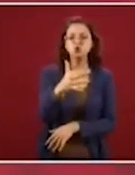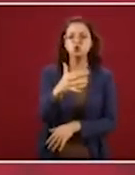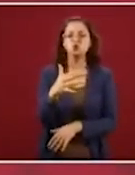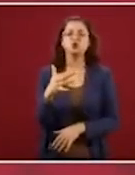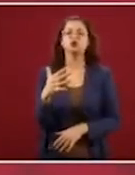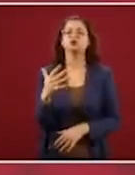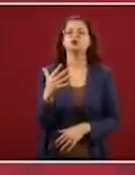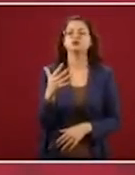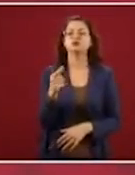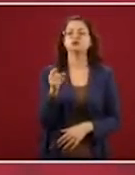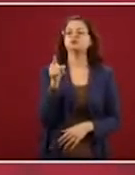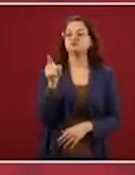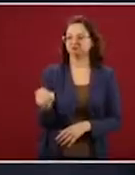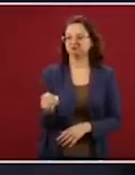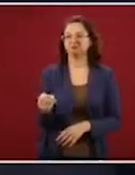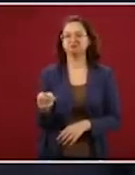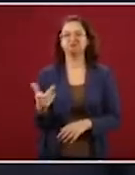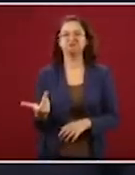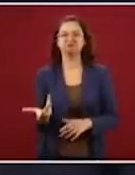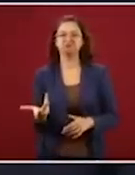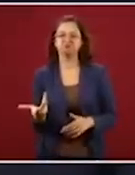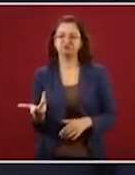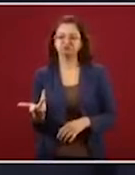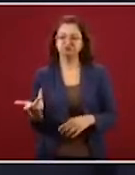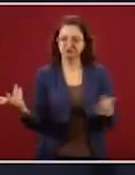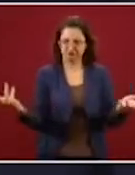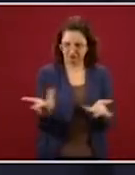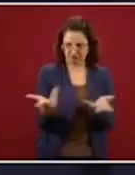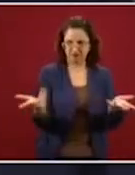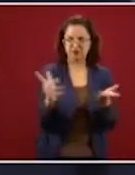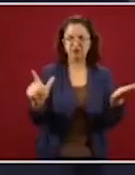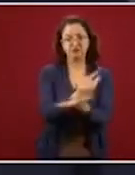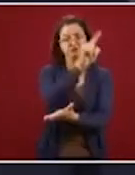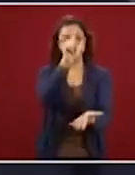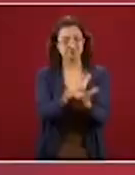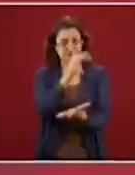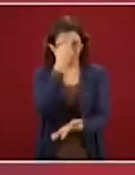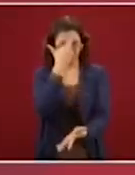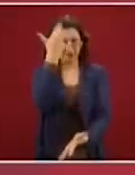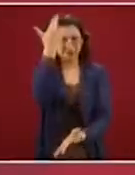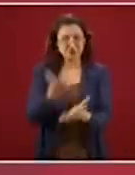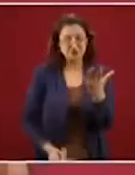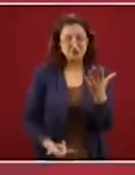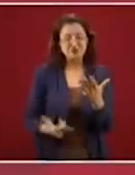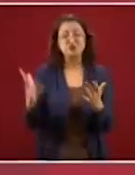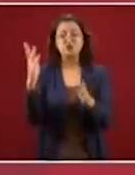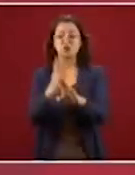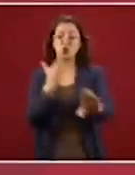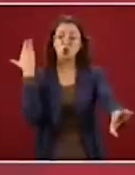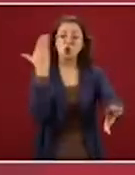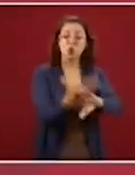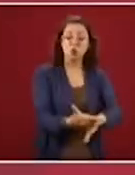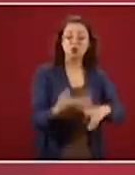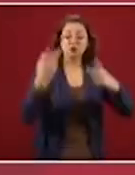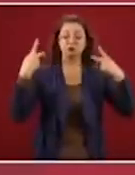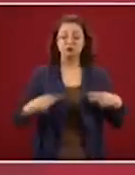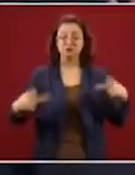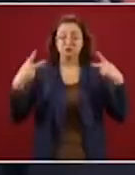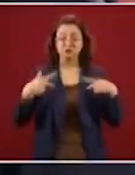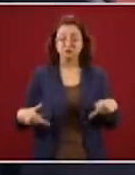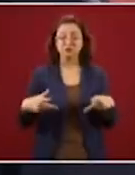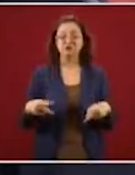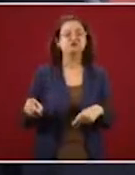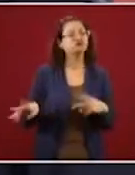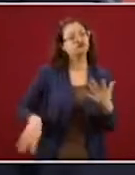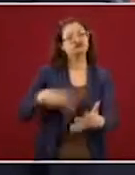comete un delito que signifique afectar la voluntad de los ciudadanos, va